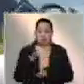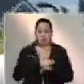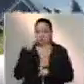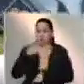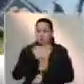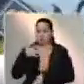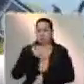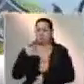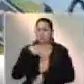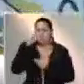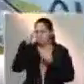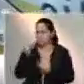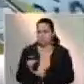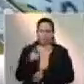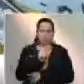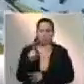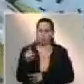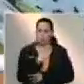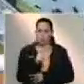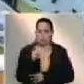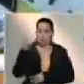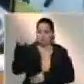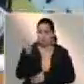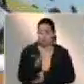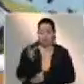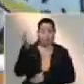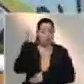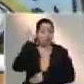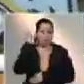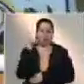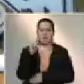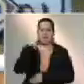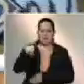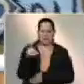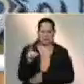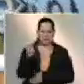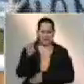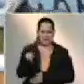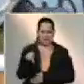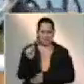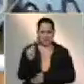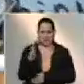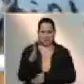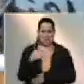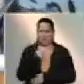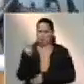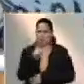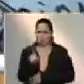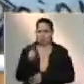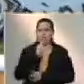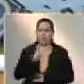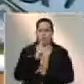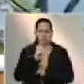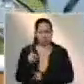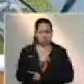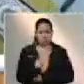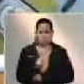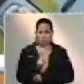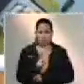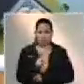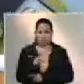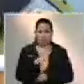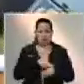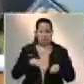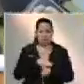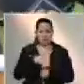que no nos sentimos seguros. La señora que vino acá, el de Pavi, no nos satisfizo nuestra respuesta.